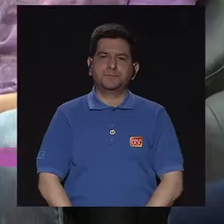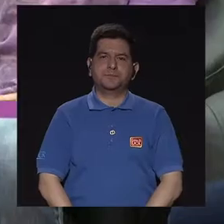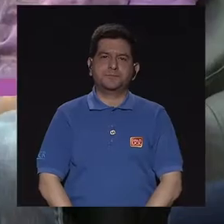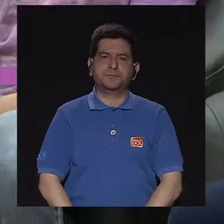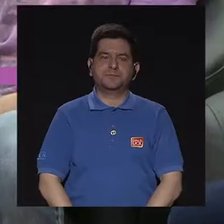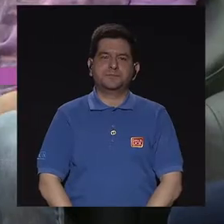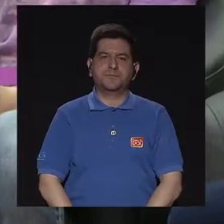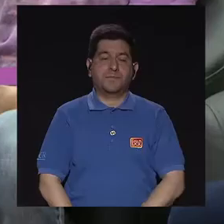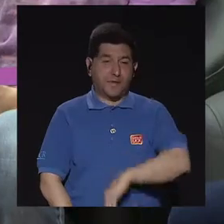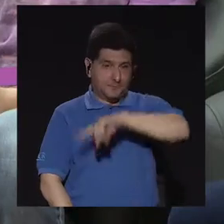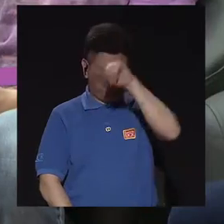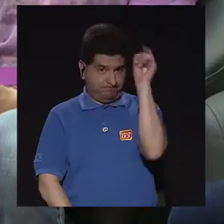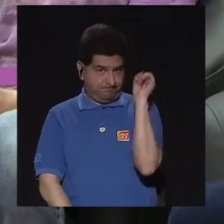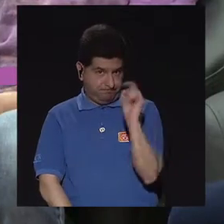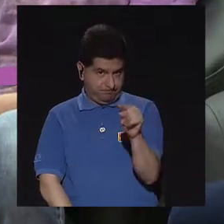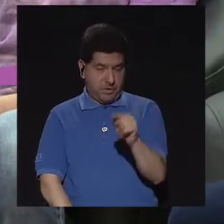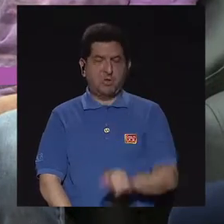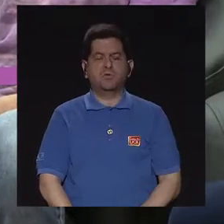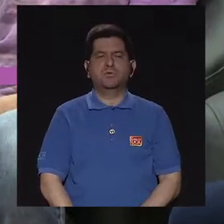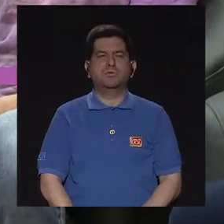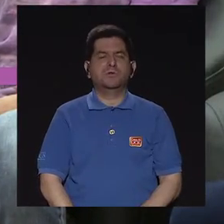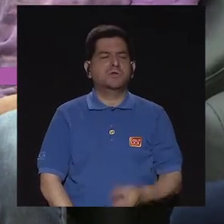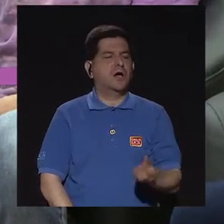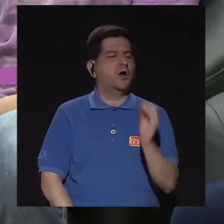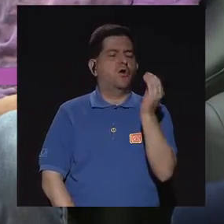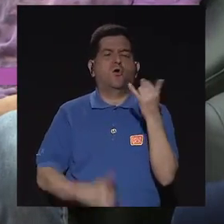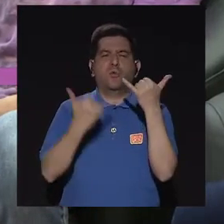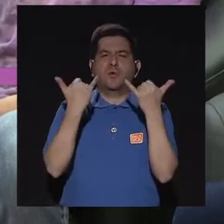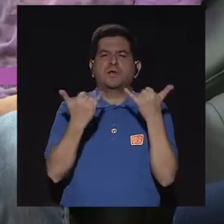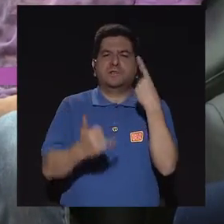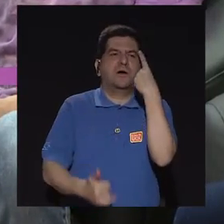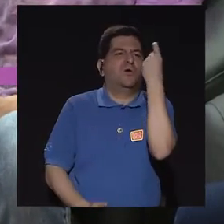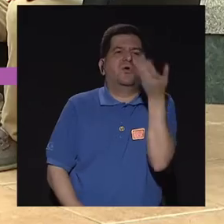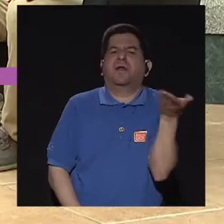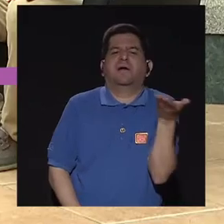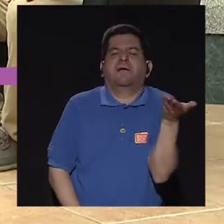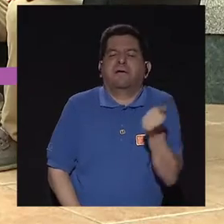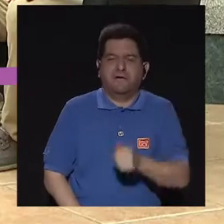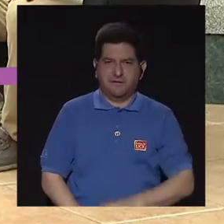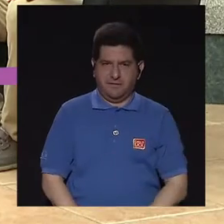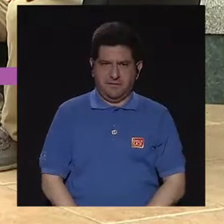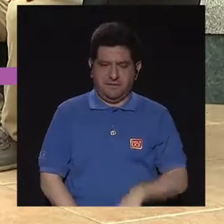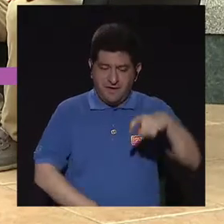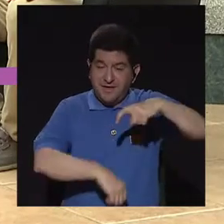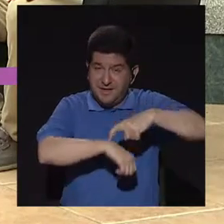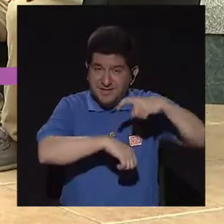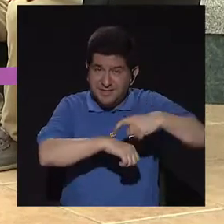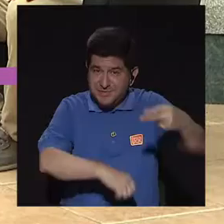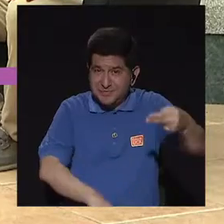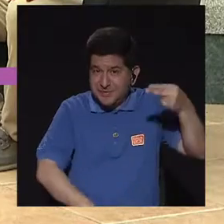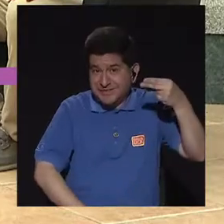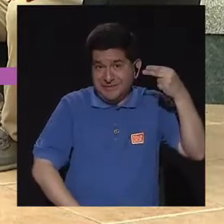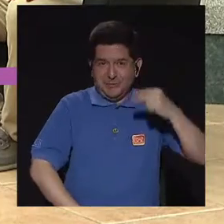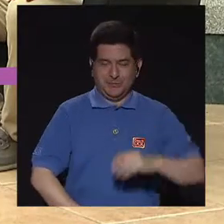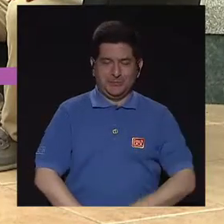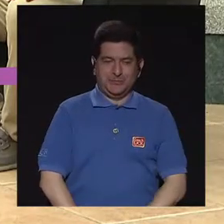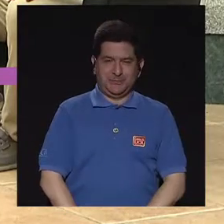Bueno, la pregunta, ¿qué sueñan los jóvenes en este momento? En este momento de la